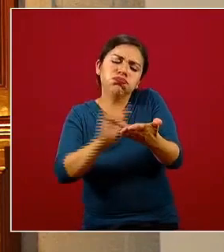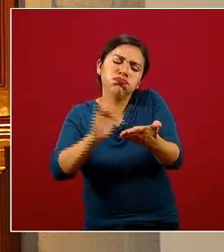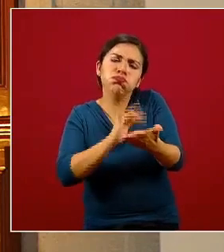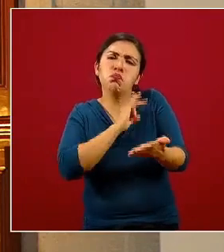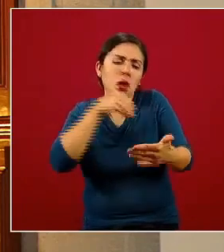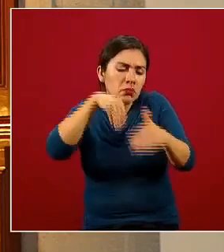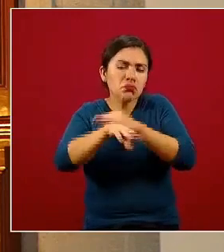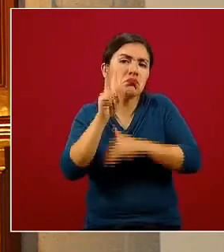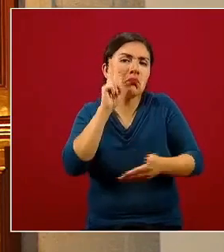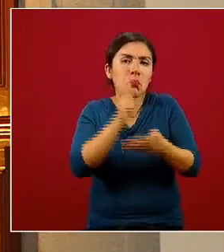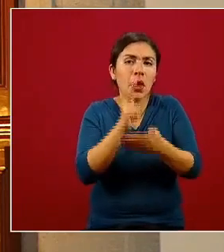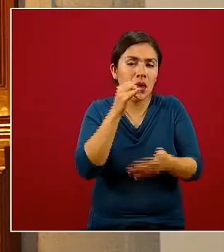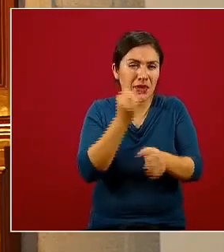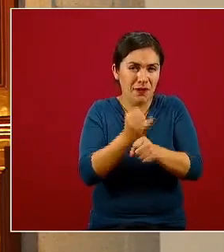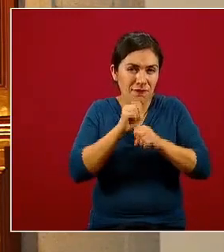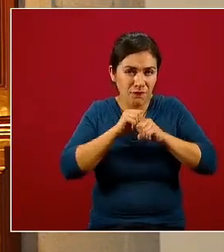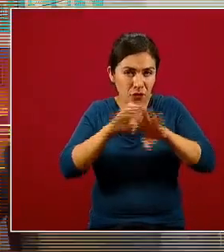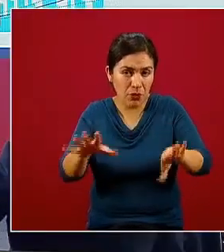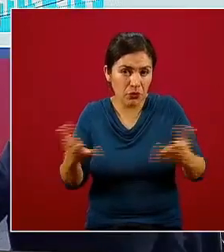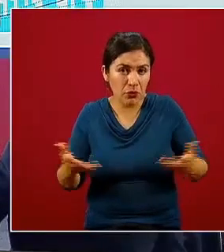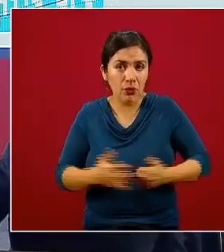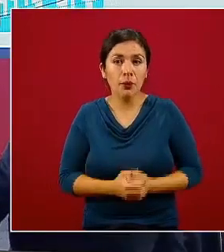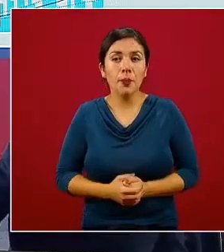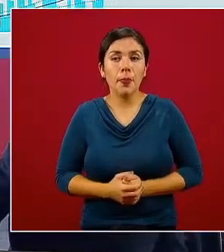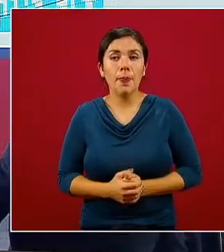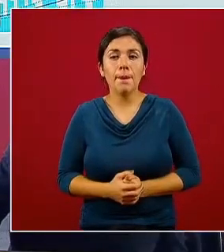pueda acceder a los datos. Entonces,